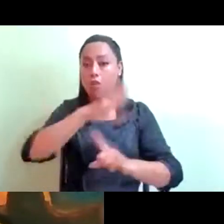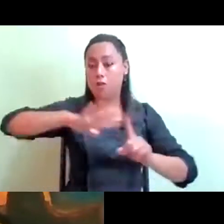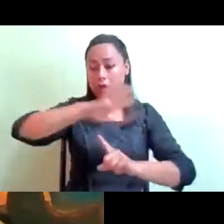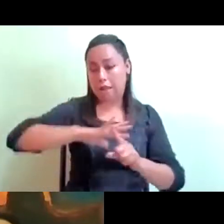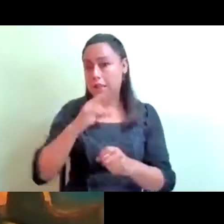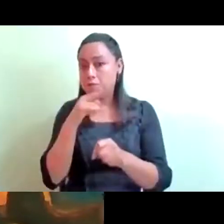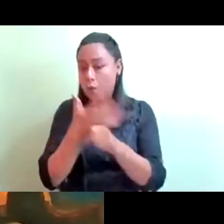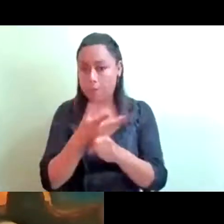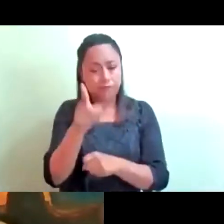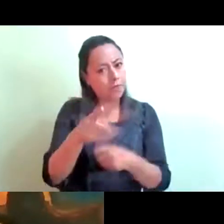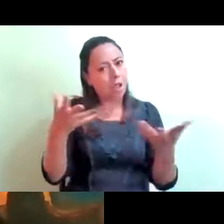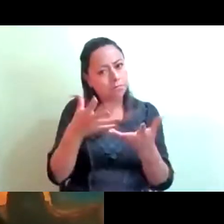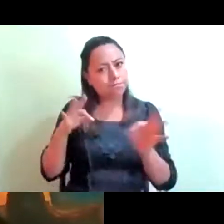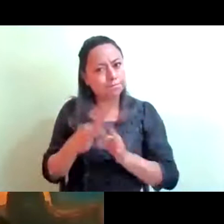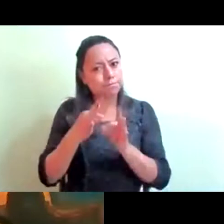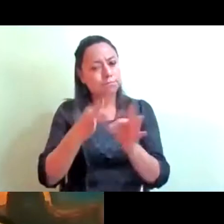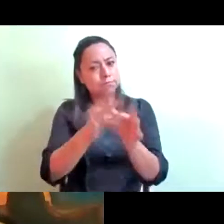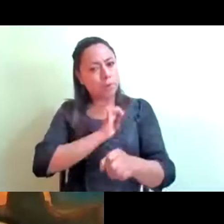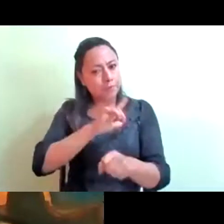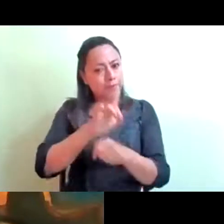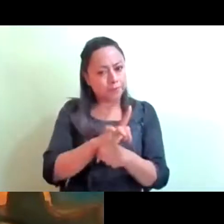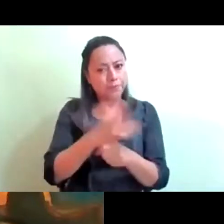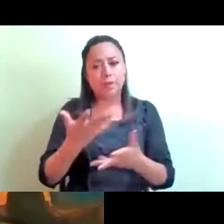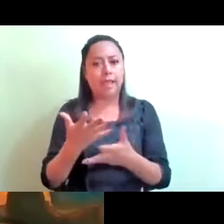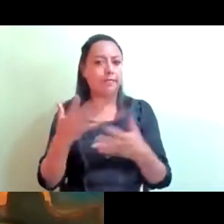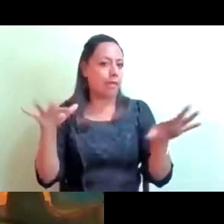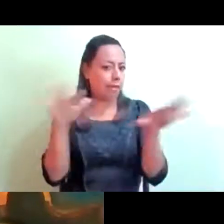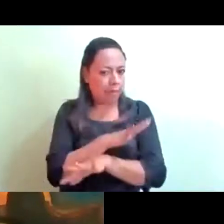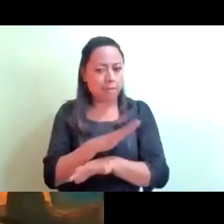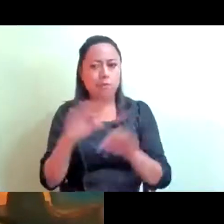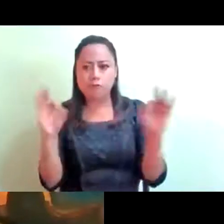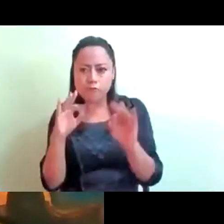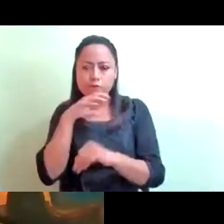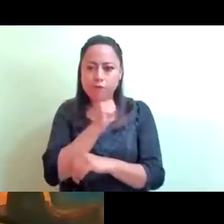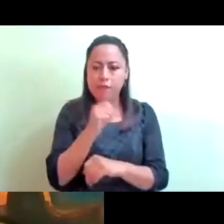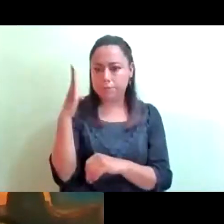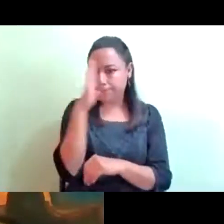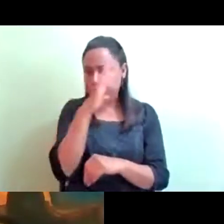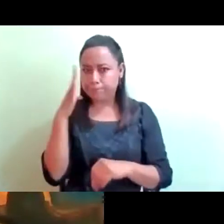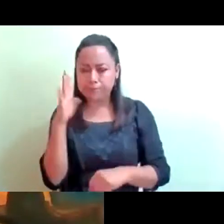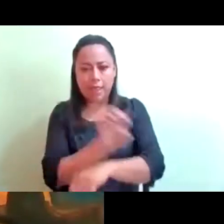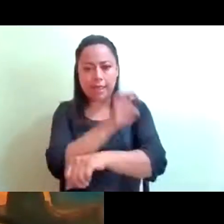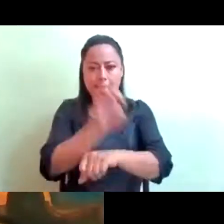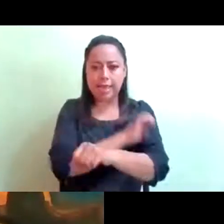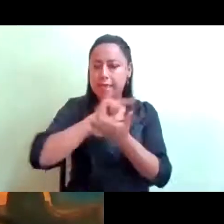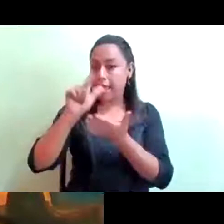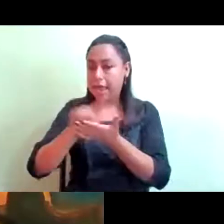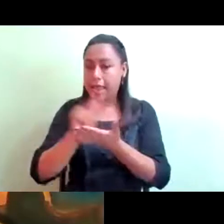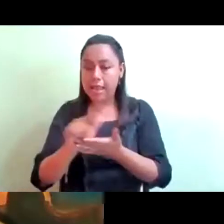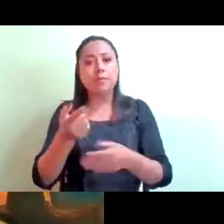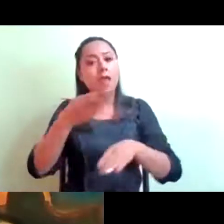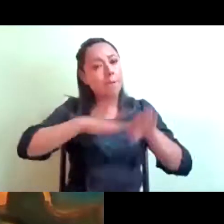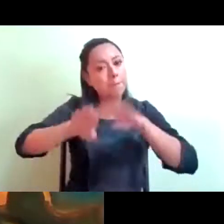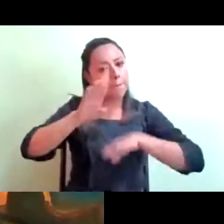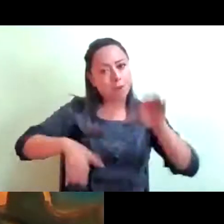ha desempeñado cargos como especialista senior en cambio climático y energía limpia en el Banco Interamericano de